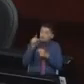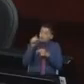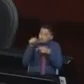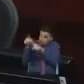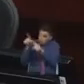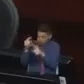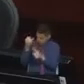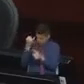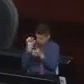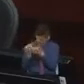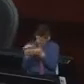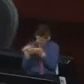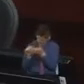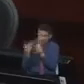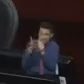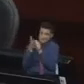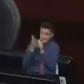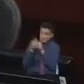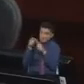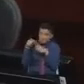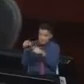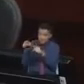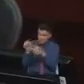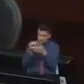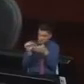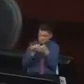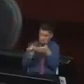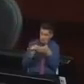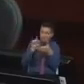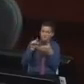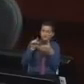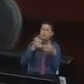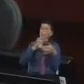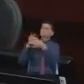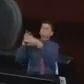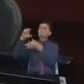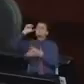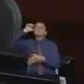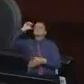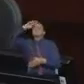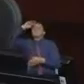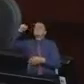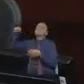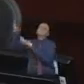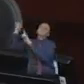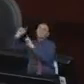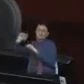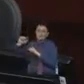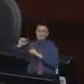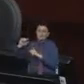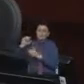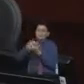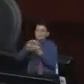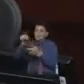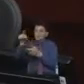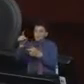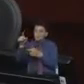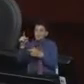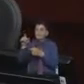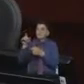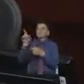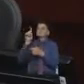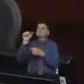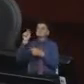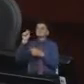informe es la plataforma política de Gustavo Petro. Por eso usted envió una avanzada del señor